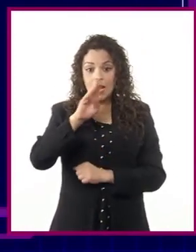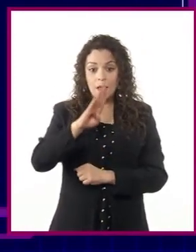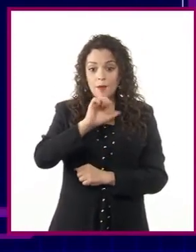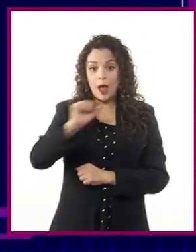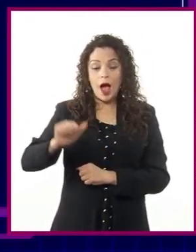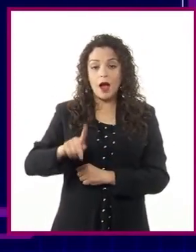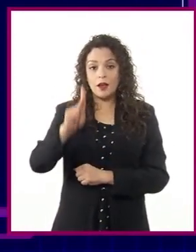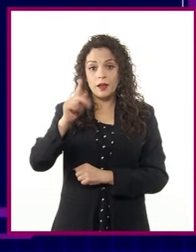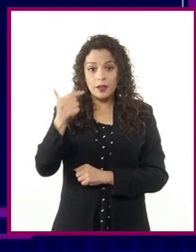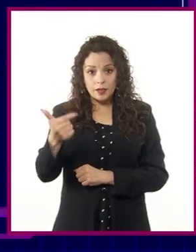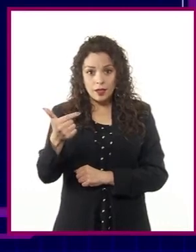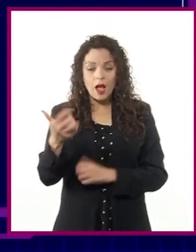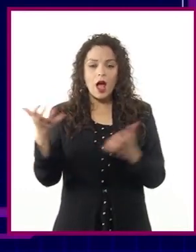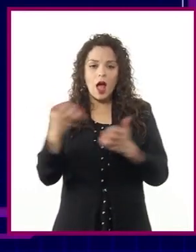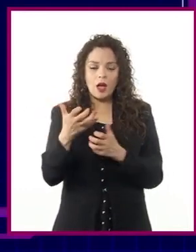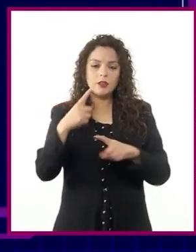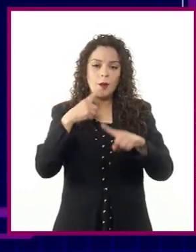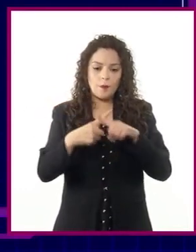la multiplicación